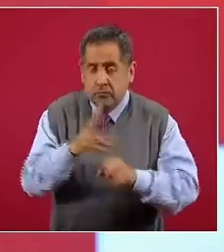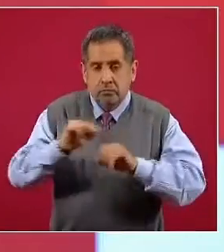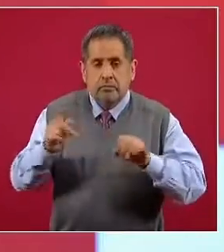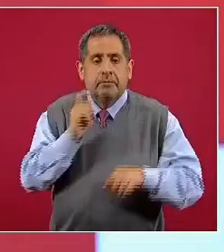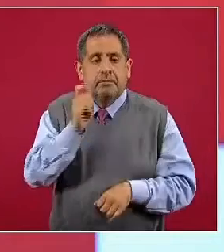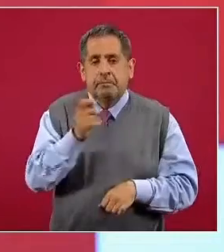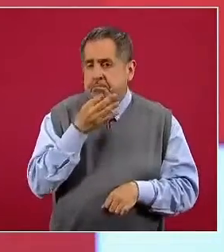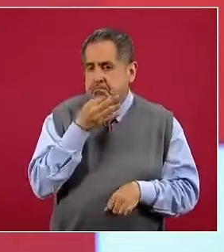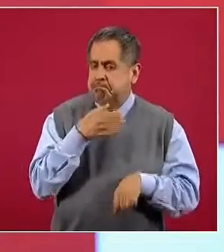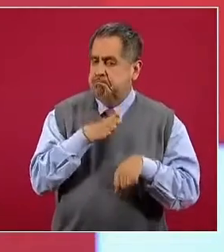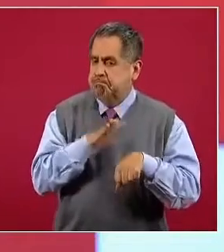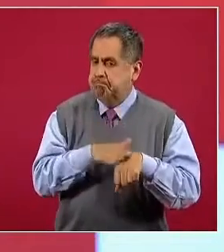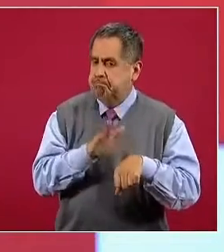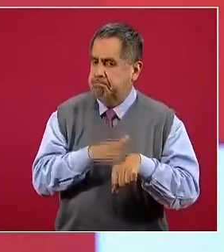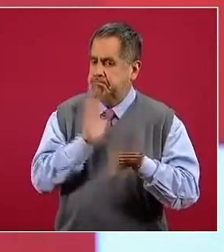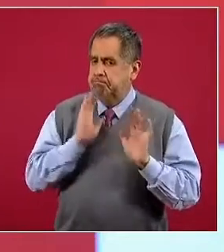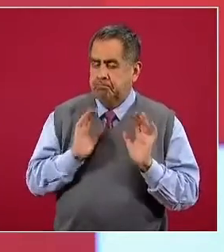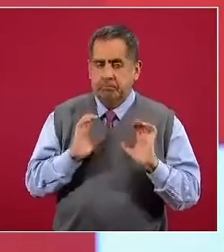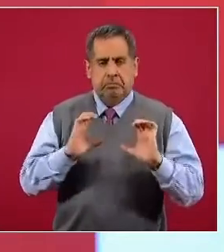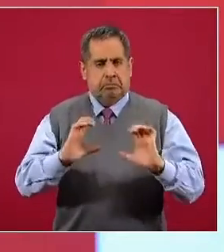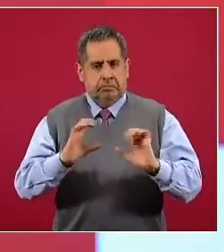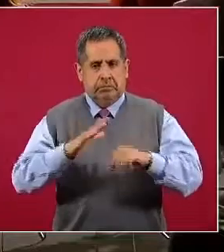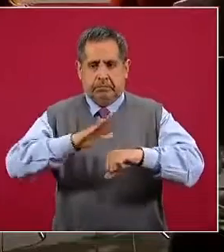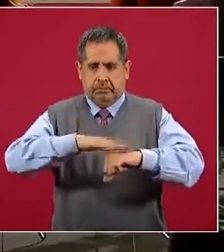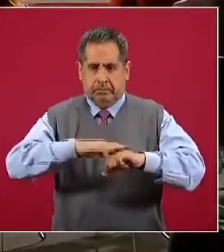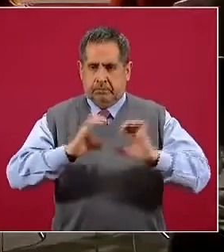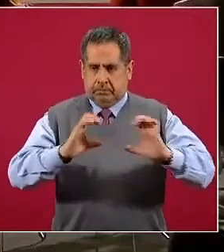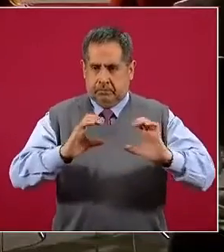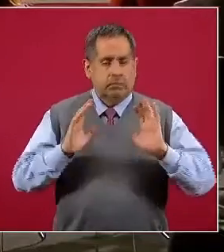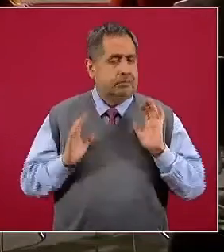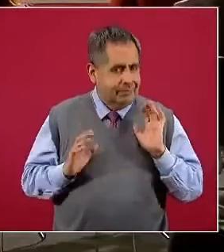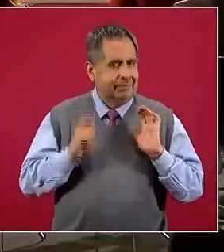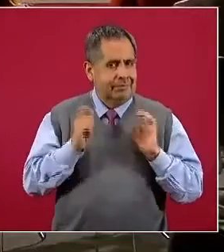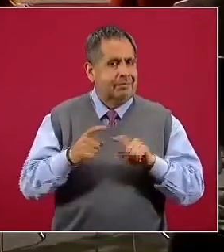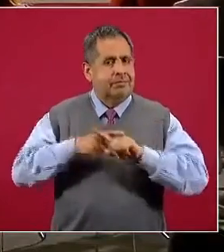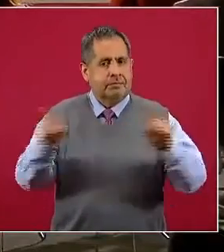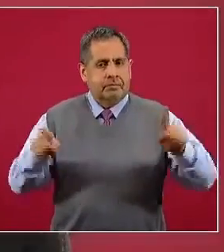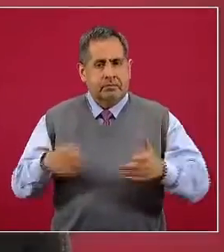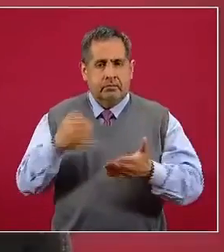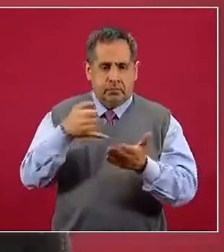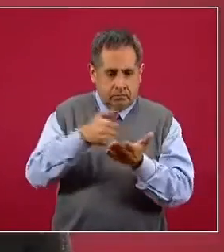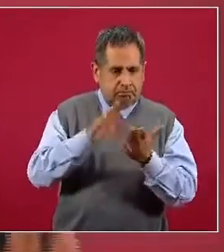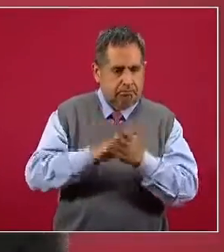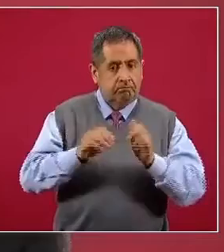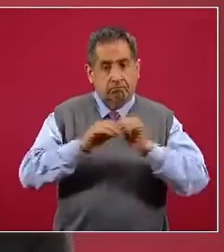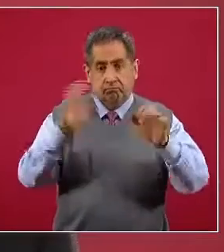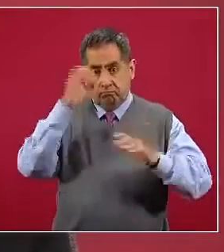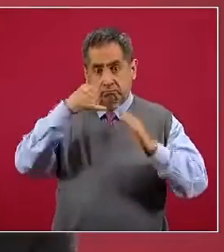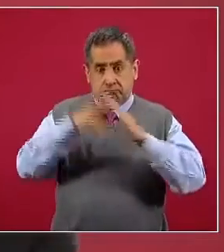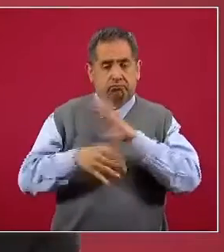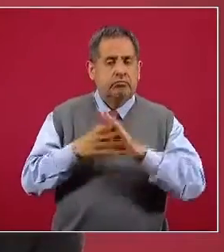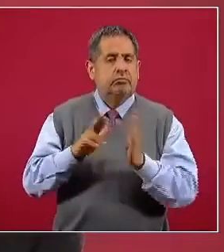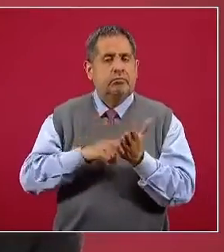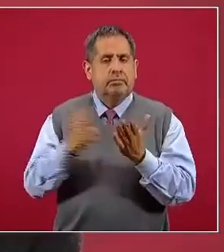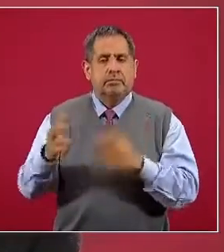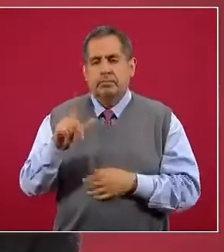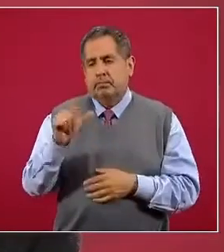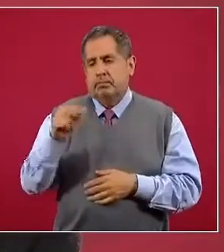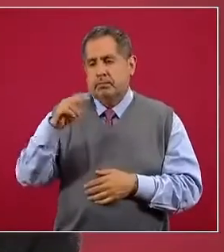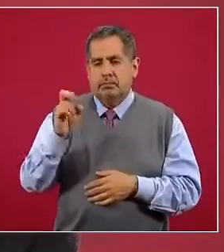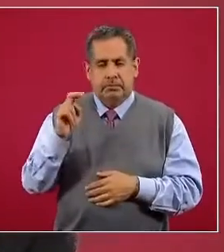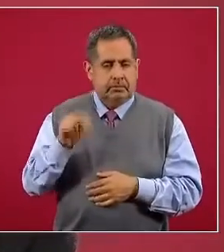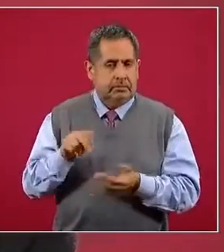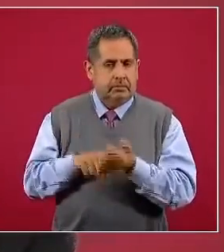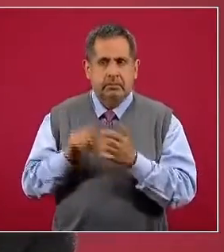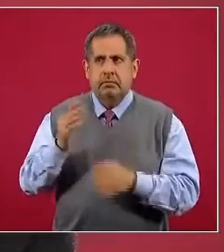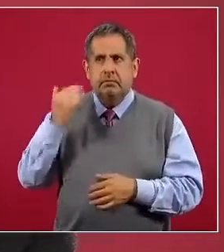Este es un llamado de cautela publicado en una carta científica en la revista Lancet, efectivamente